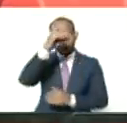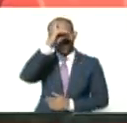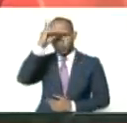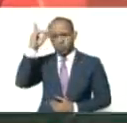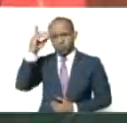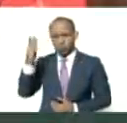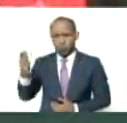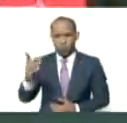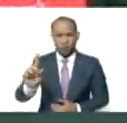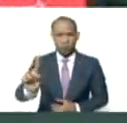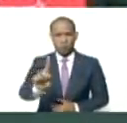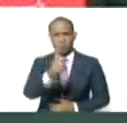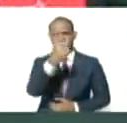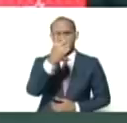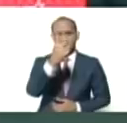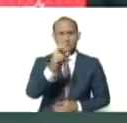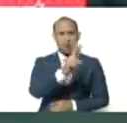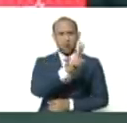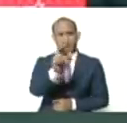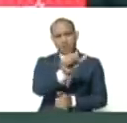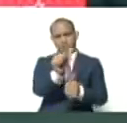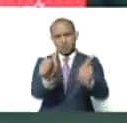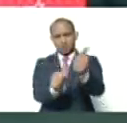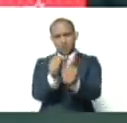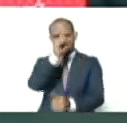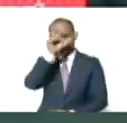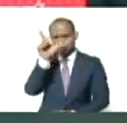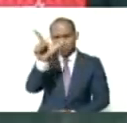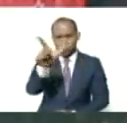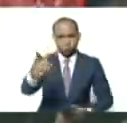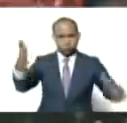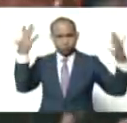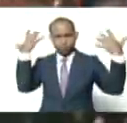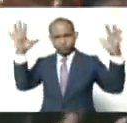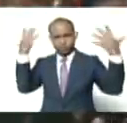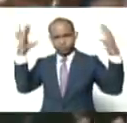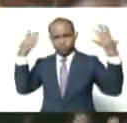Rondón como primer vicepresidente del partido.